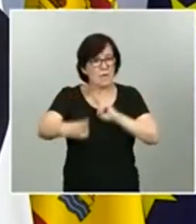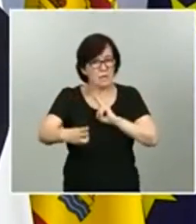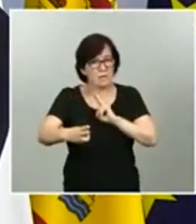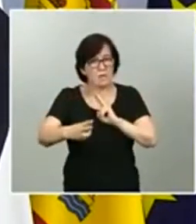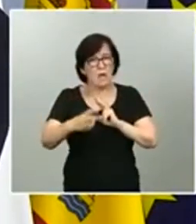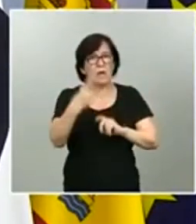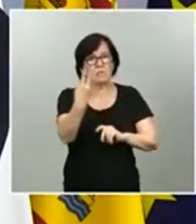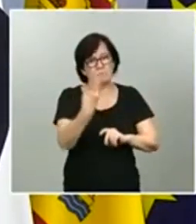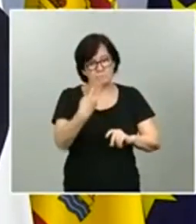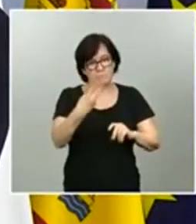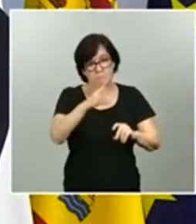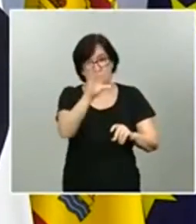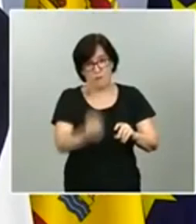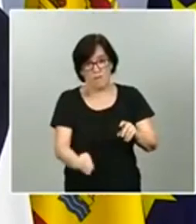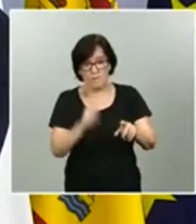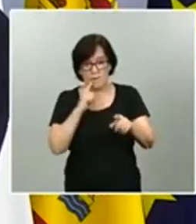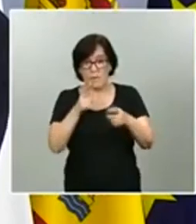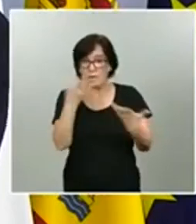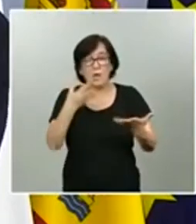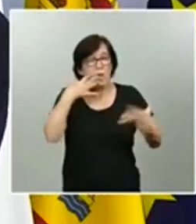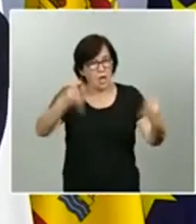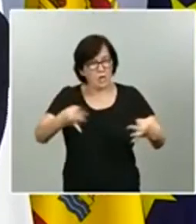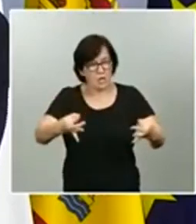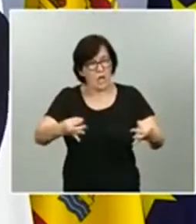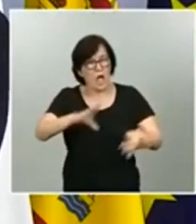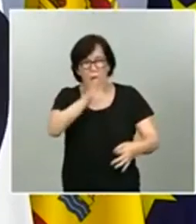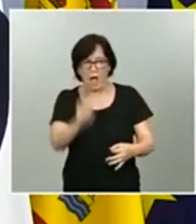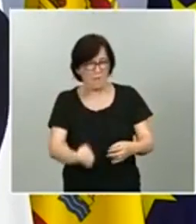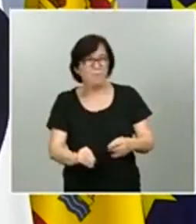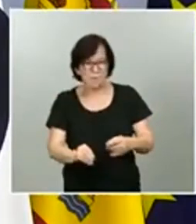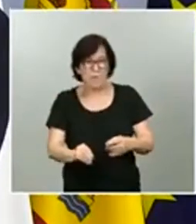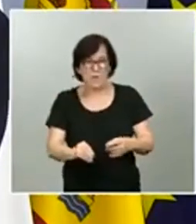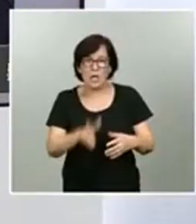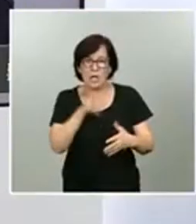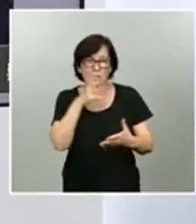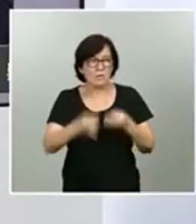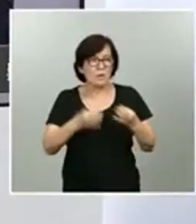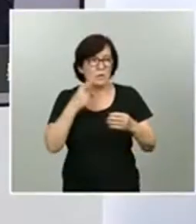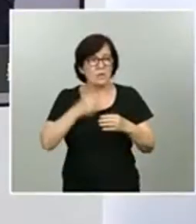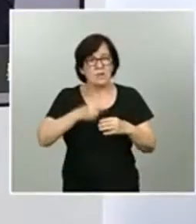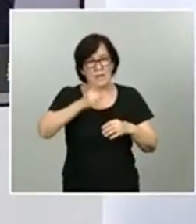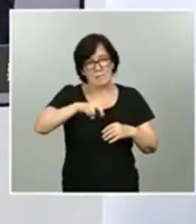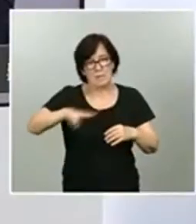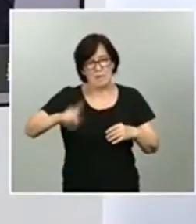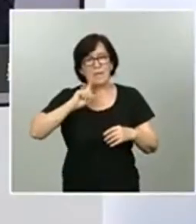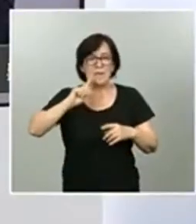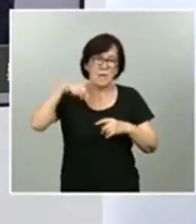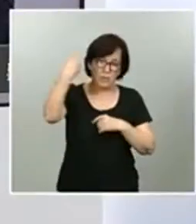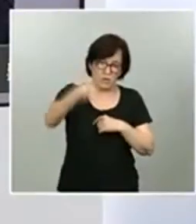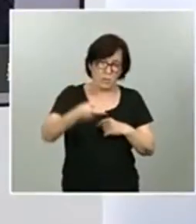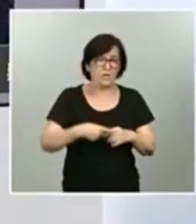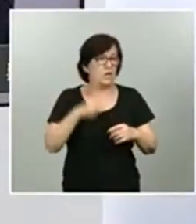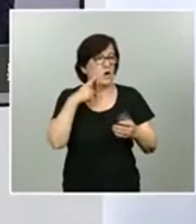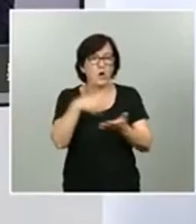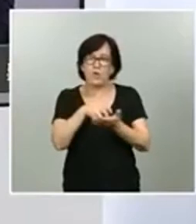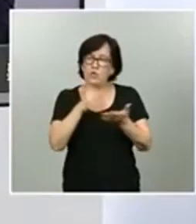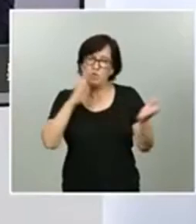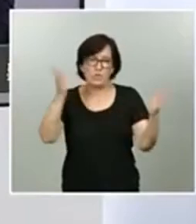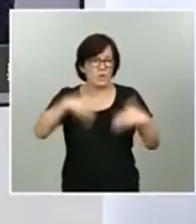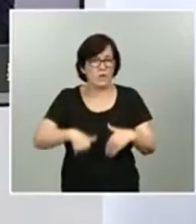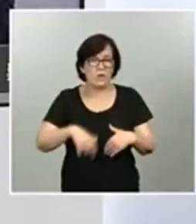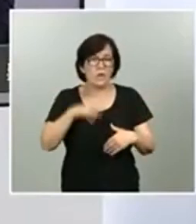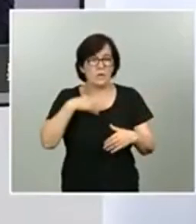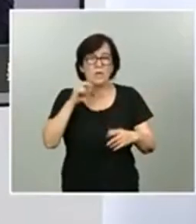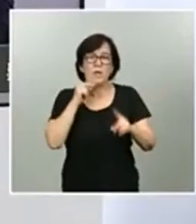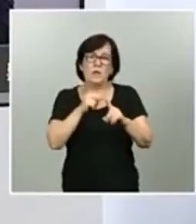una realidad concreta que es la africana en estos próximos meses y el próximo año. Y sin duda alguna también, desde el punto de vista europeo,